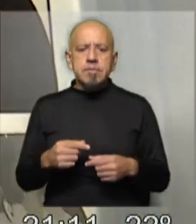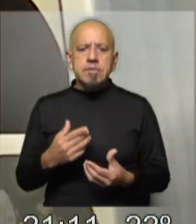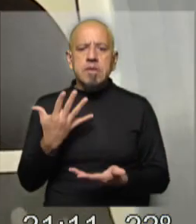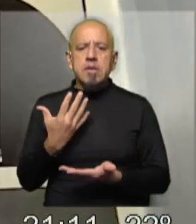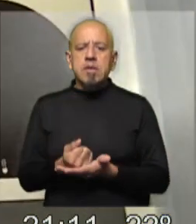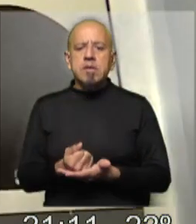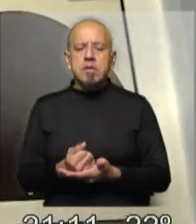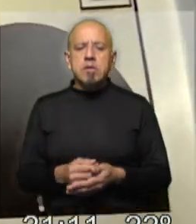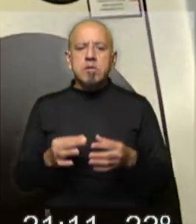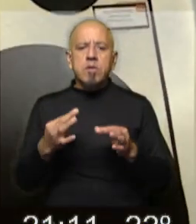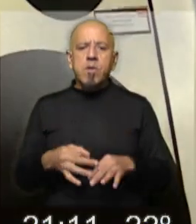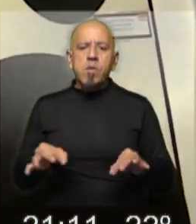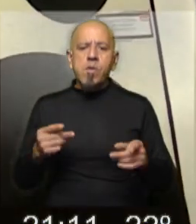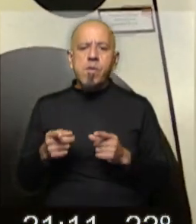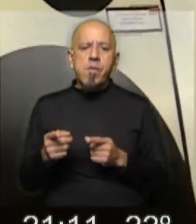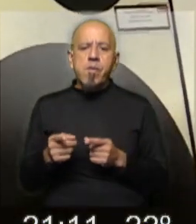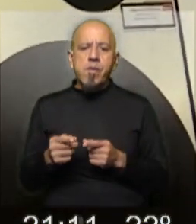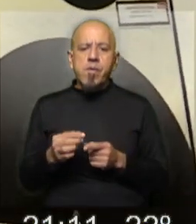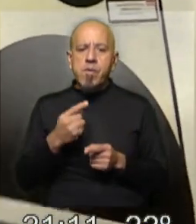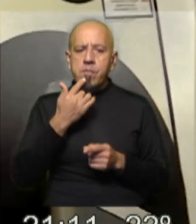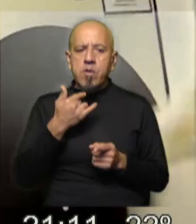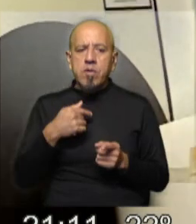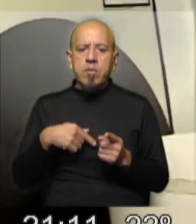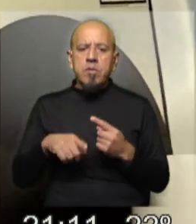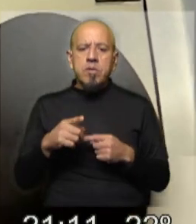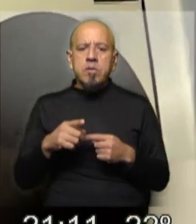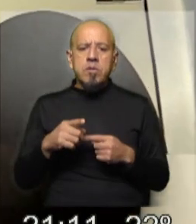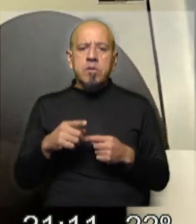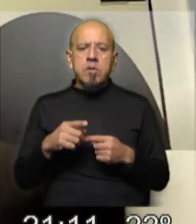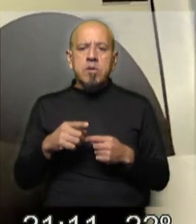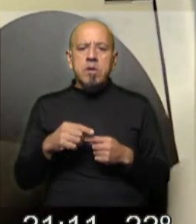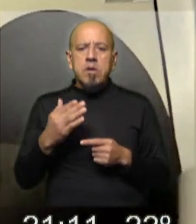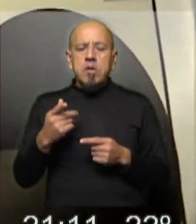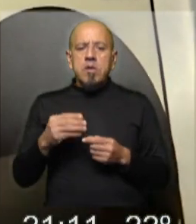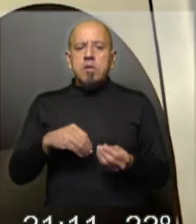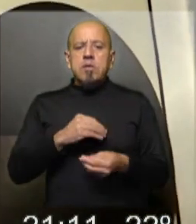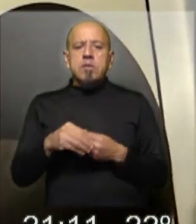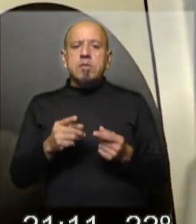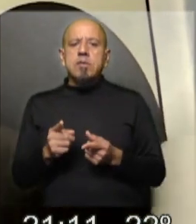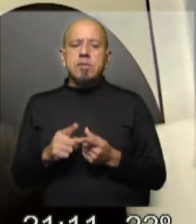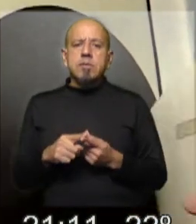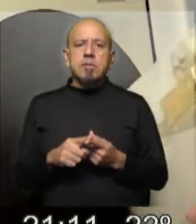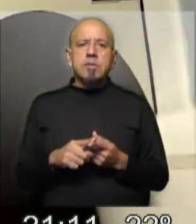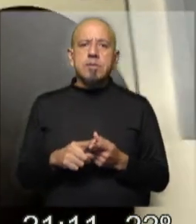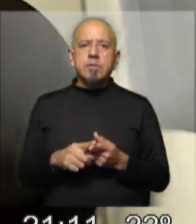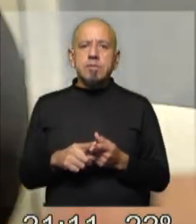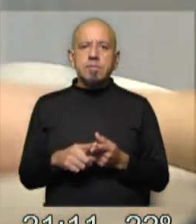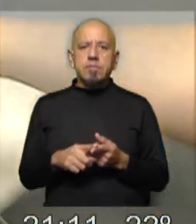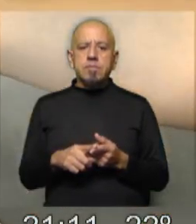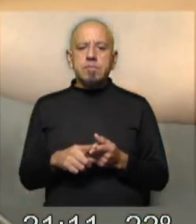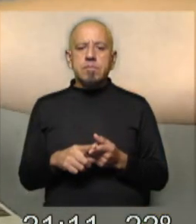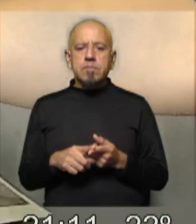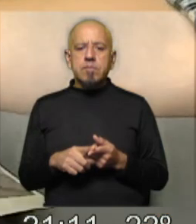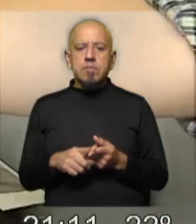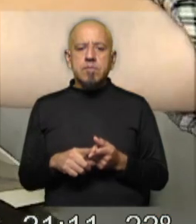también se grababa, por ejemplo, como una postal con un saludo, ¿viste? La familia. Ah, muy buena ese, ¿eh? Eso está muy bueno. Y